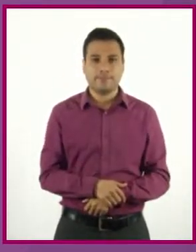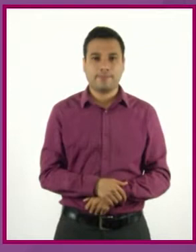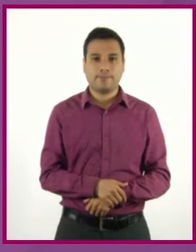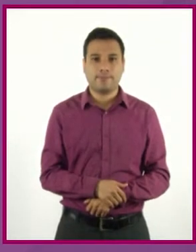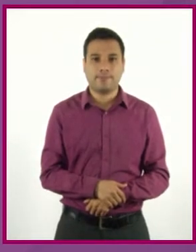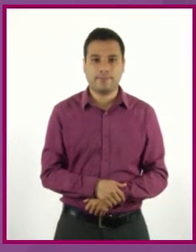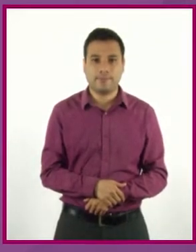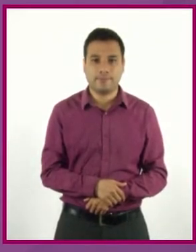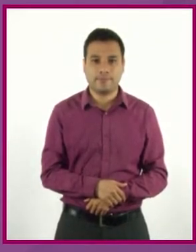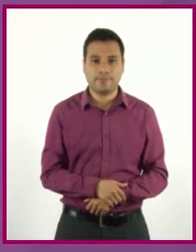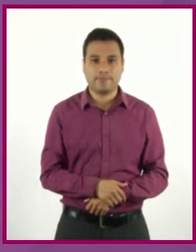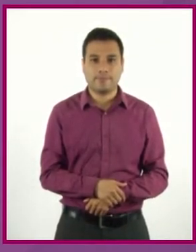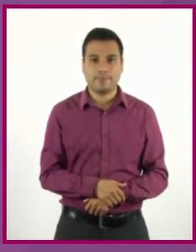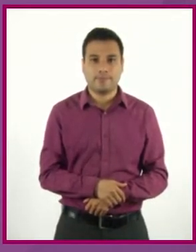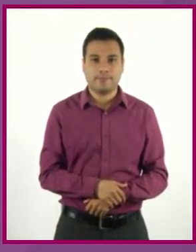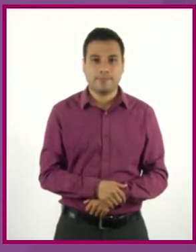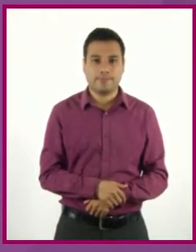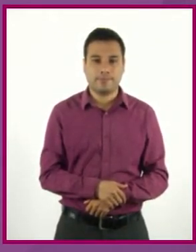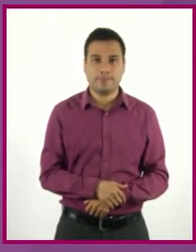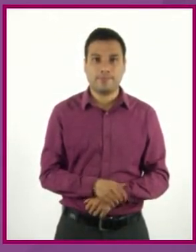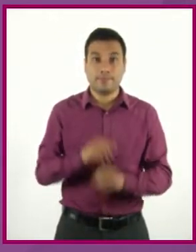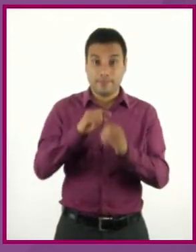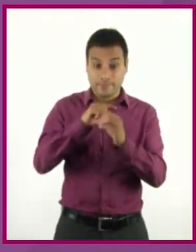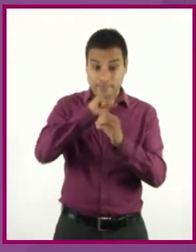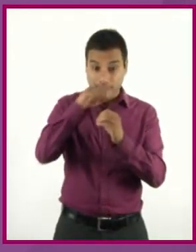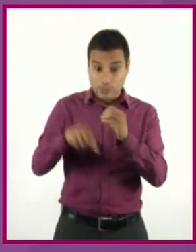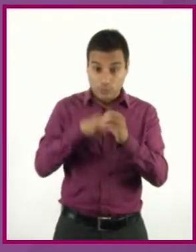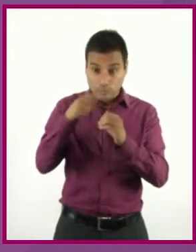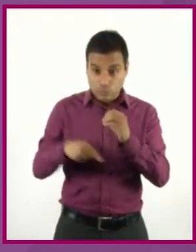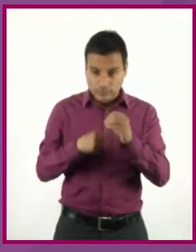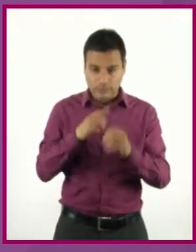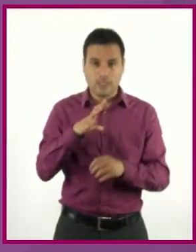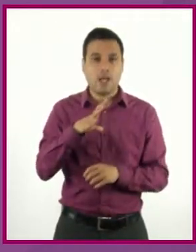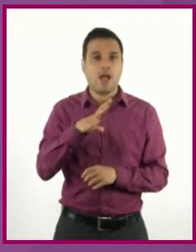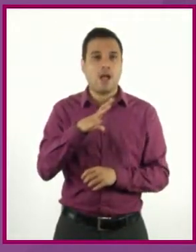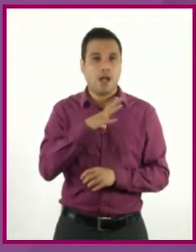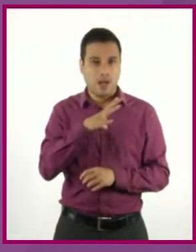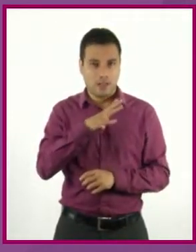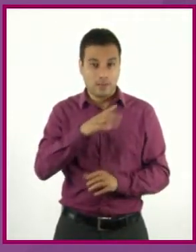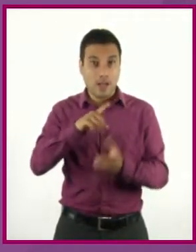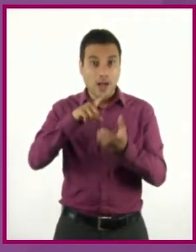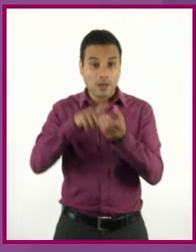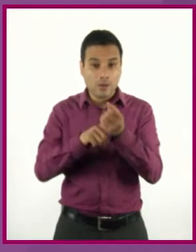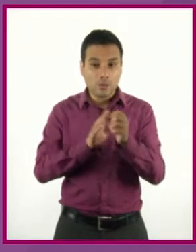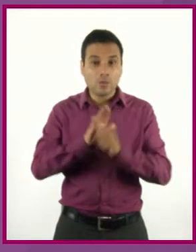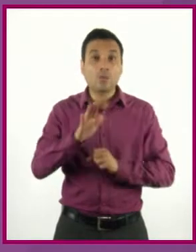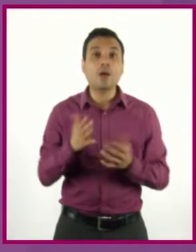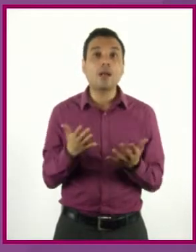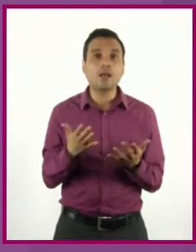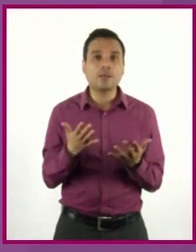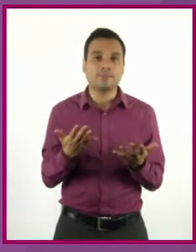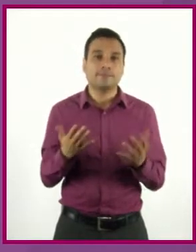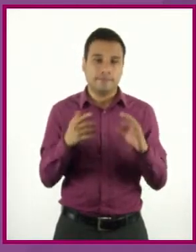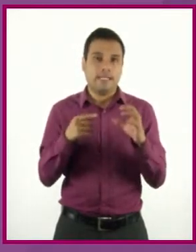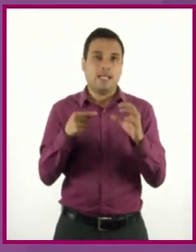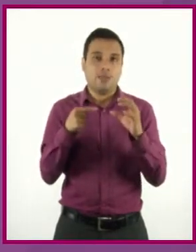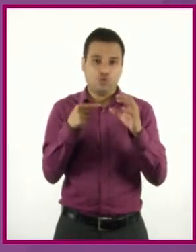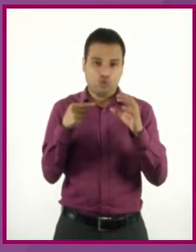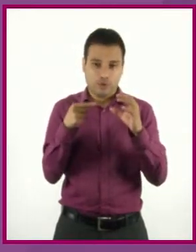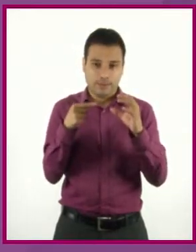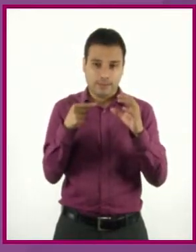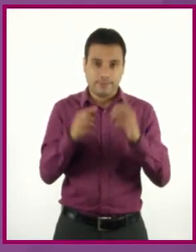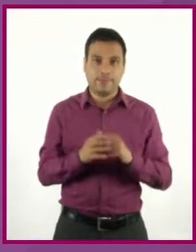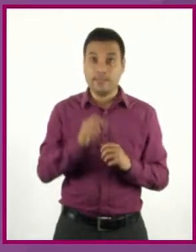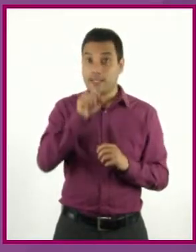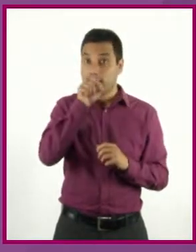Entonces, los átomos están hechos de... ¡Ah, sí! De electrones